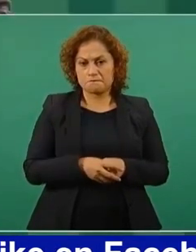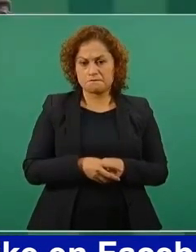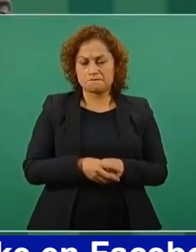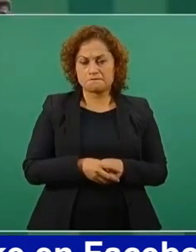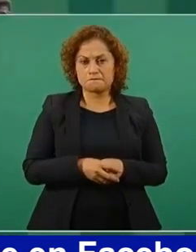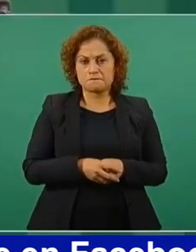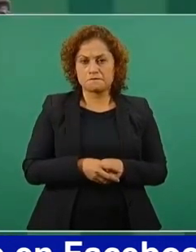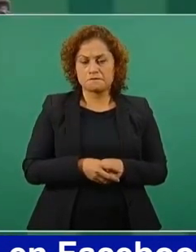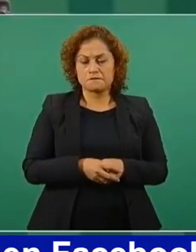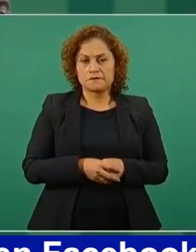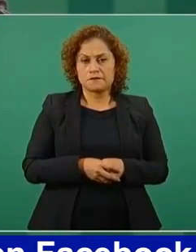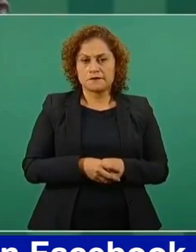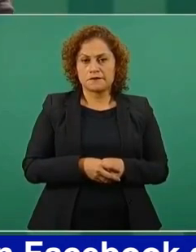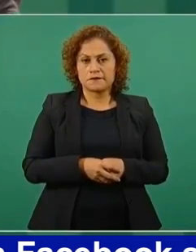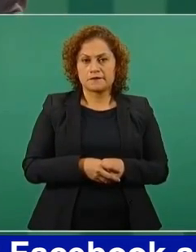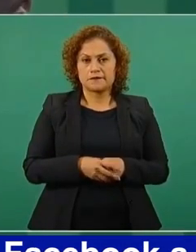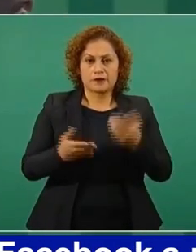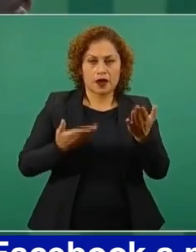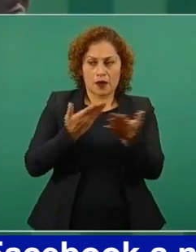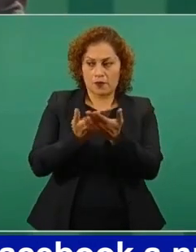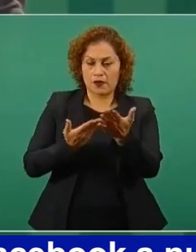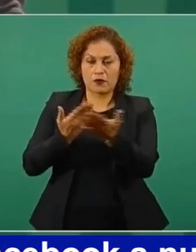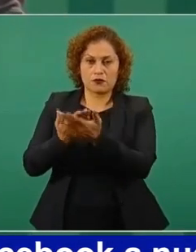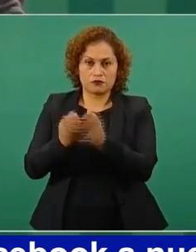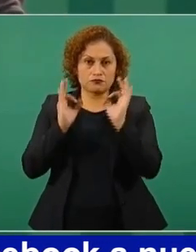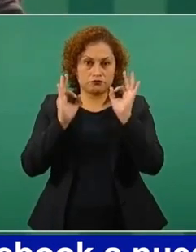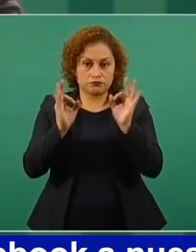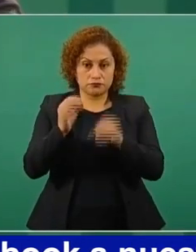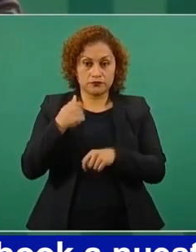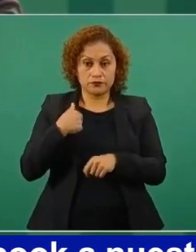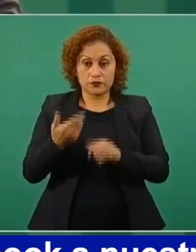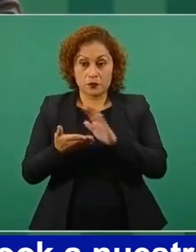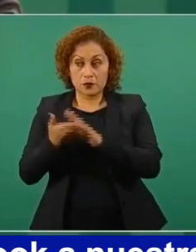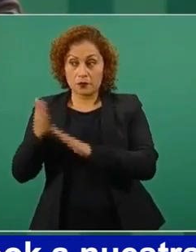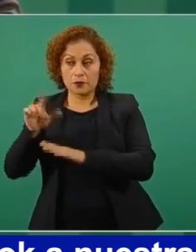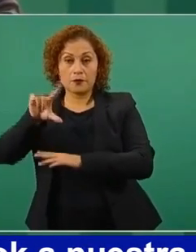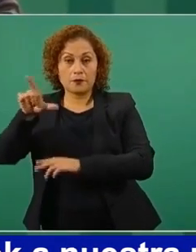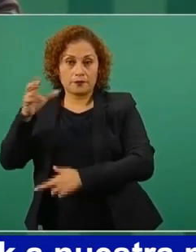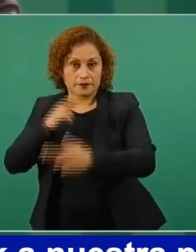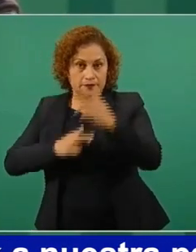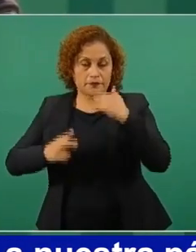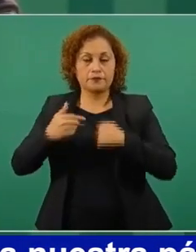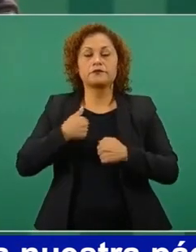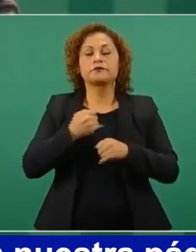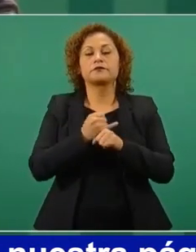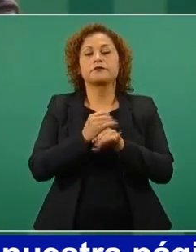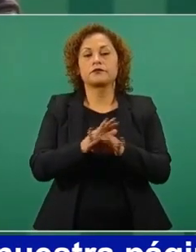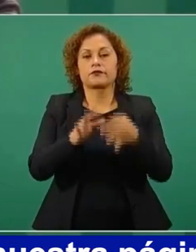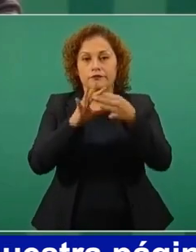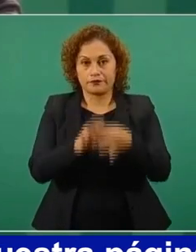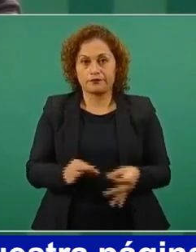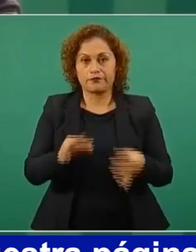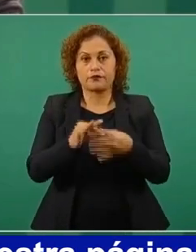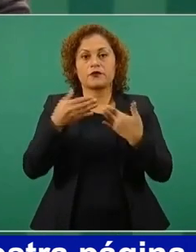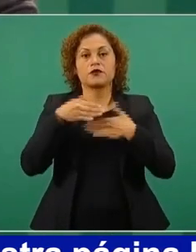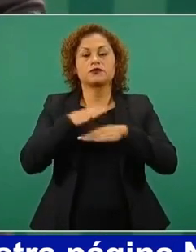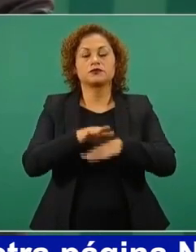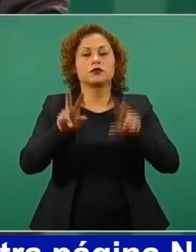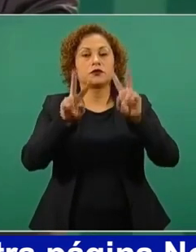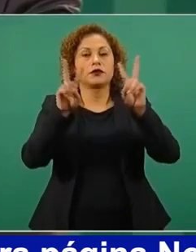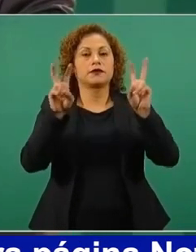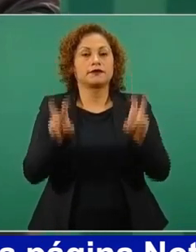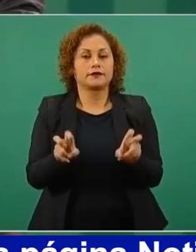hay propuestas buenas. Ahora que regrese, nos va a informar. Lo mismo en el caso de gestiones que